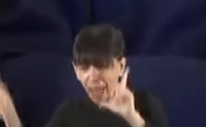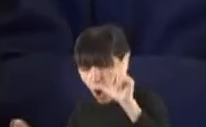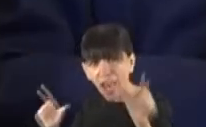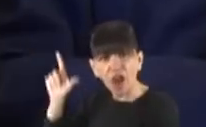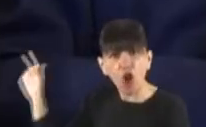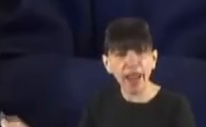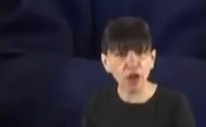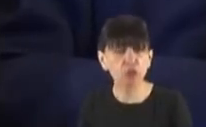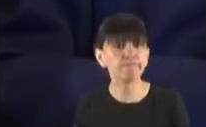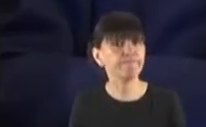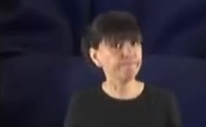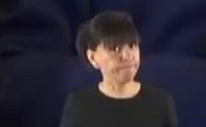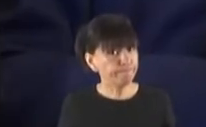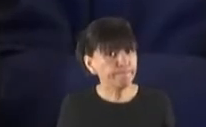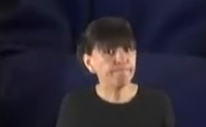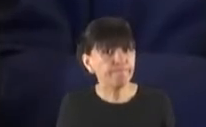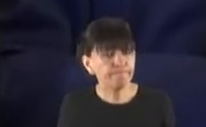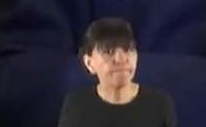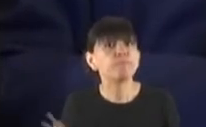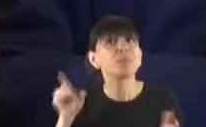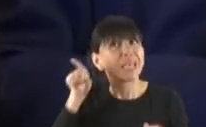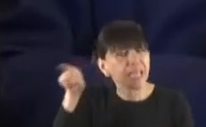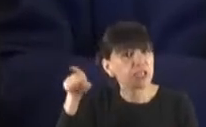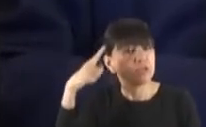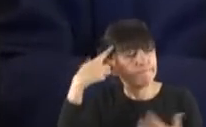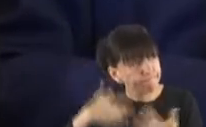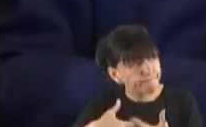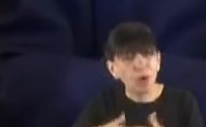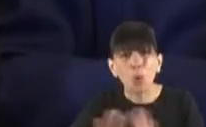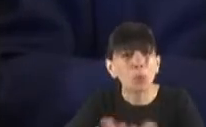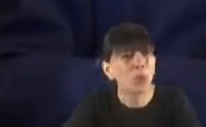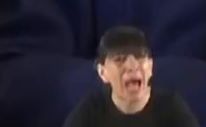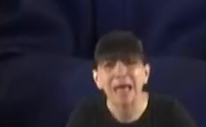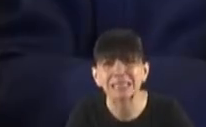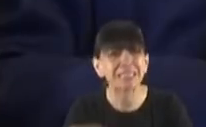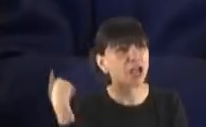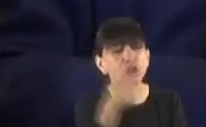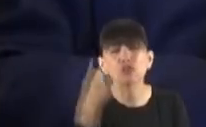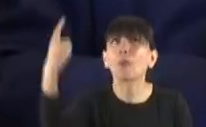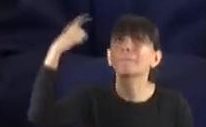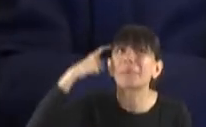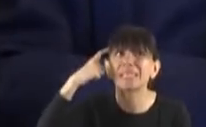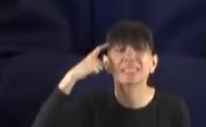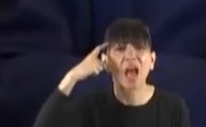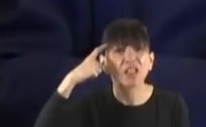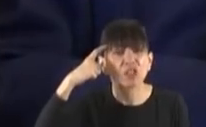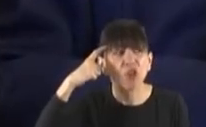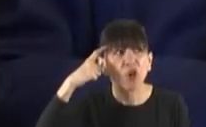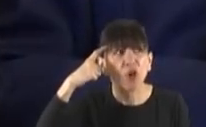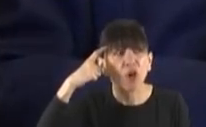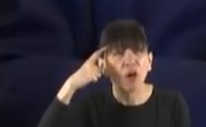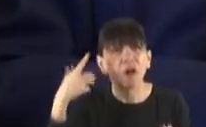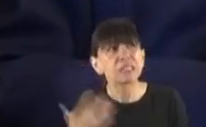Y de eso se trata, que no tengamos que vivir más con ese martirio, que no tengamos que vivir más pensando en